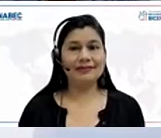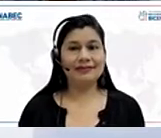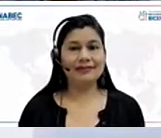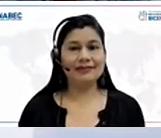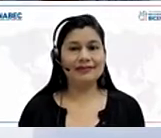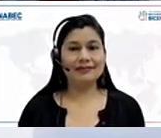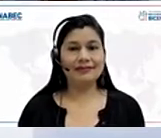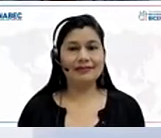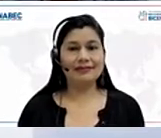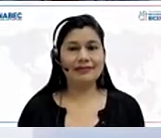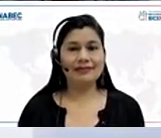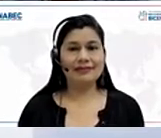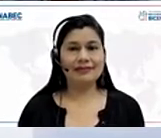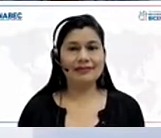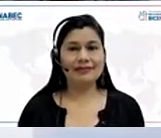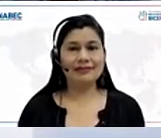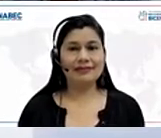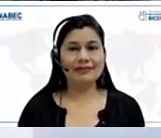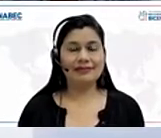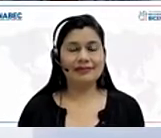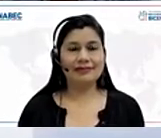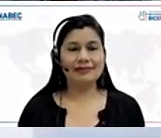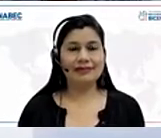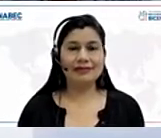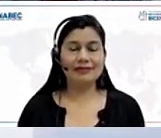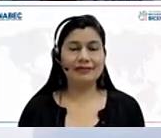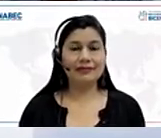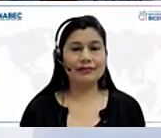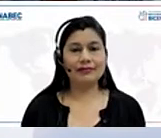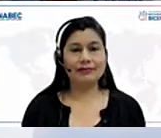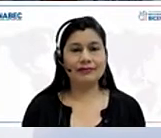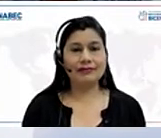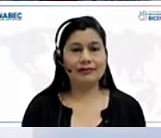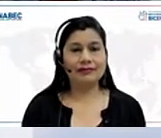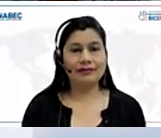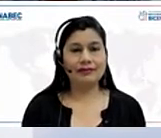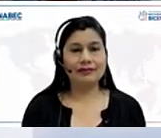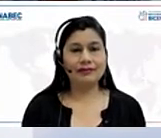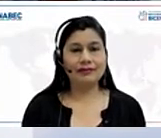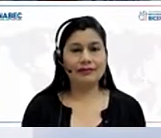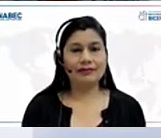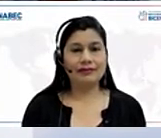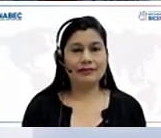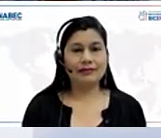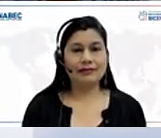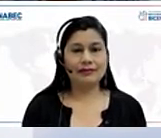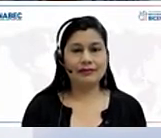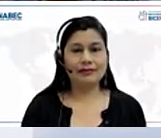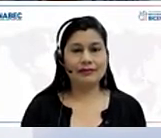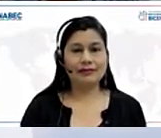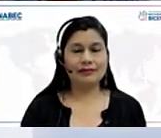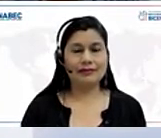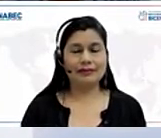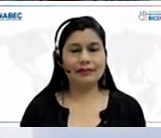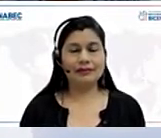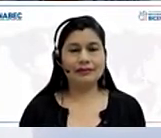¿no? Digamos, todavía. Entonces, en ese sentido, sí, es posible justificar los estudios si es que el tema